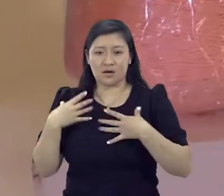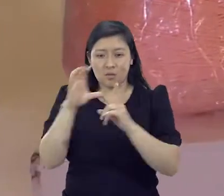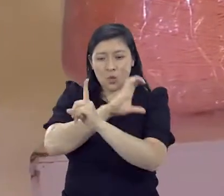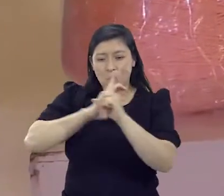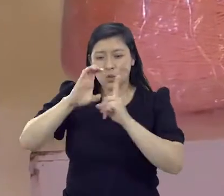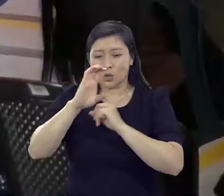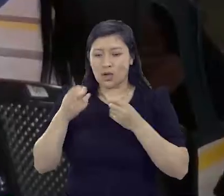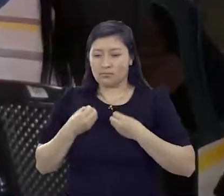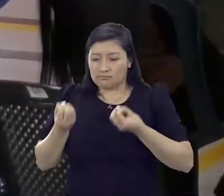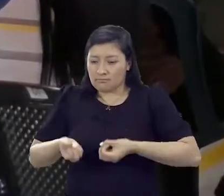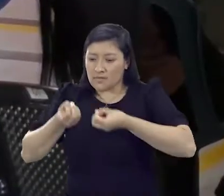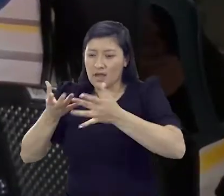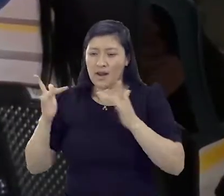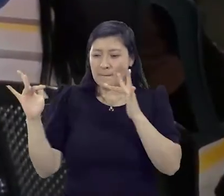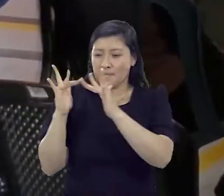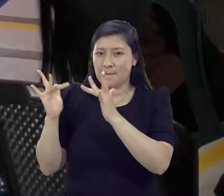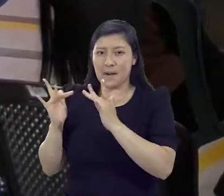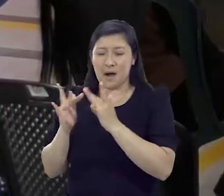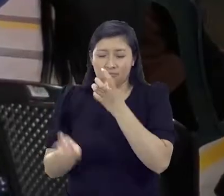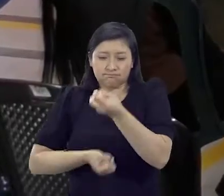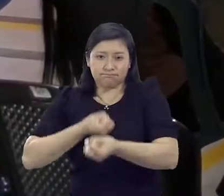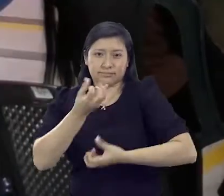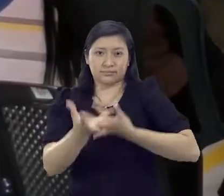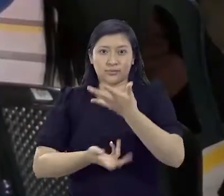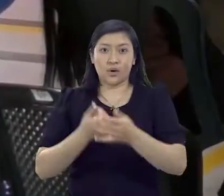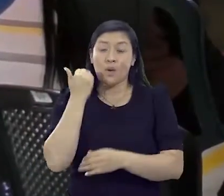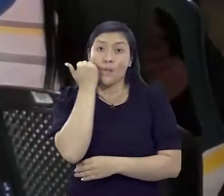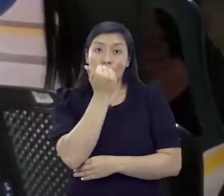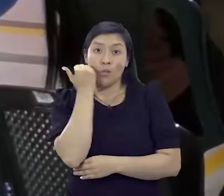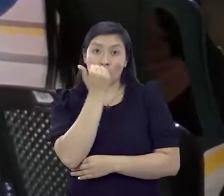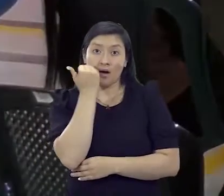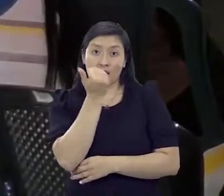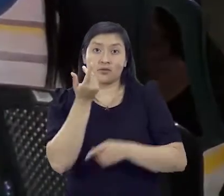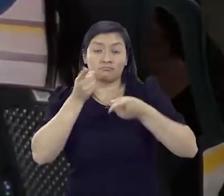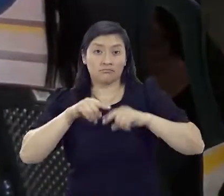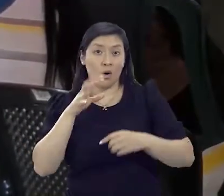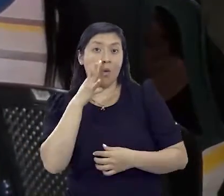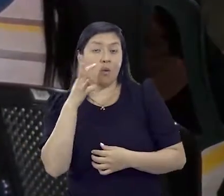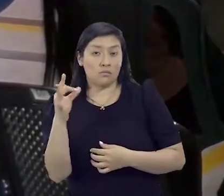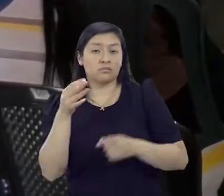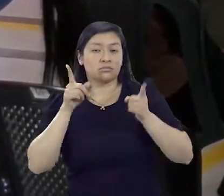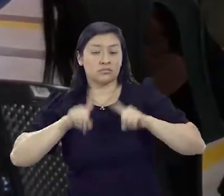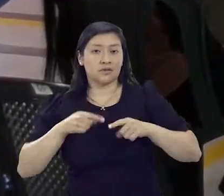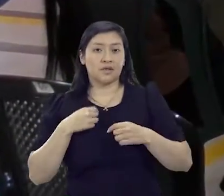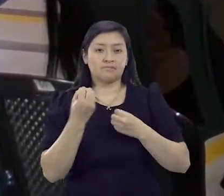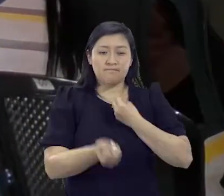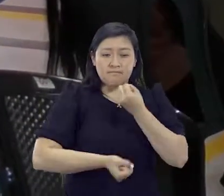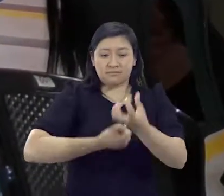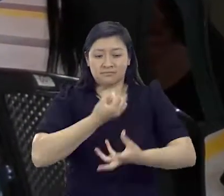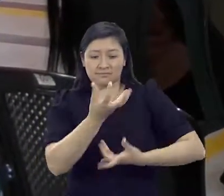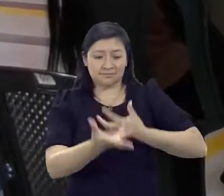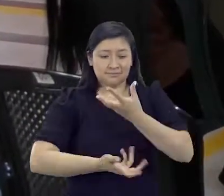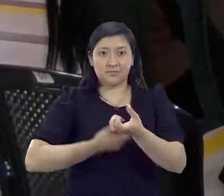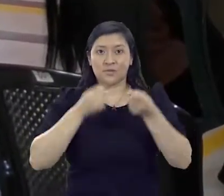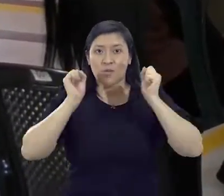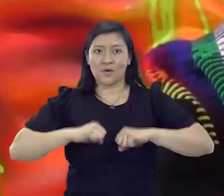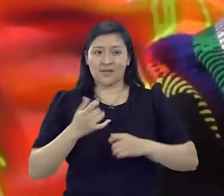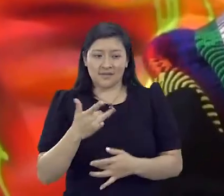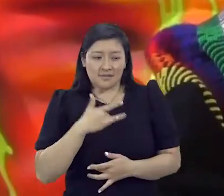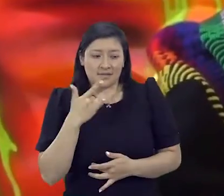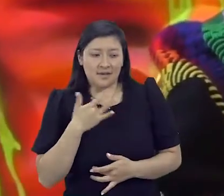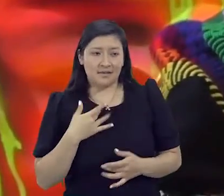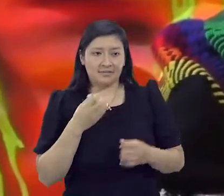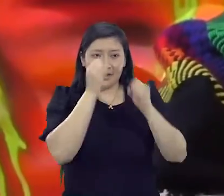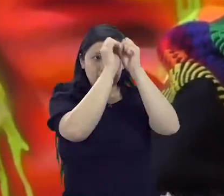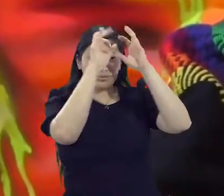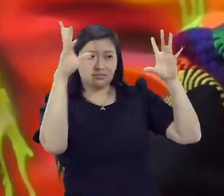través de ese tejido en la a wang a nuestras mujeres y también hombres expresan el